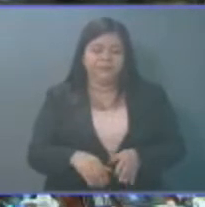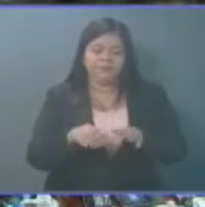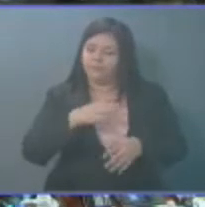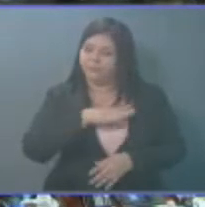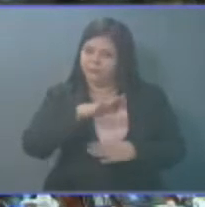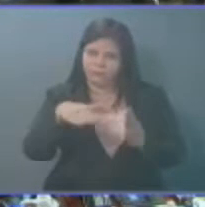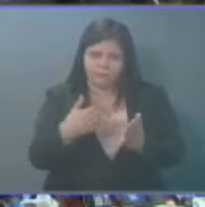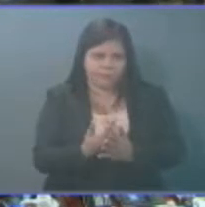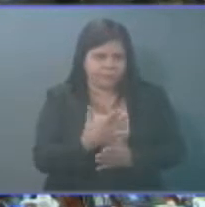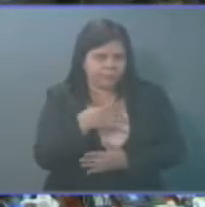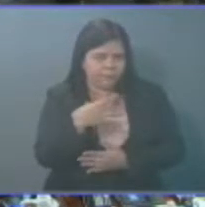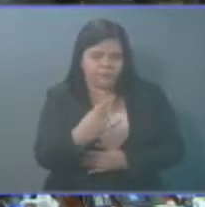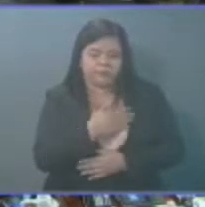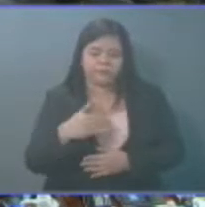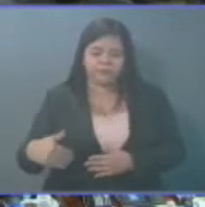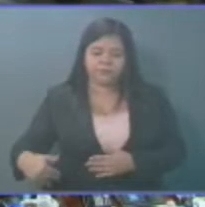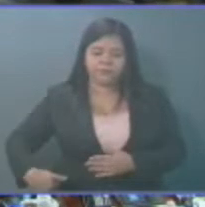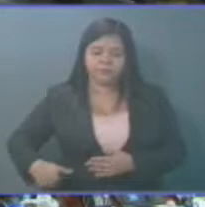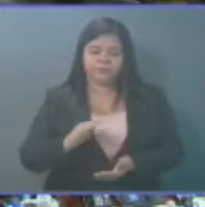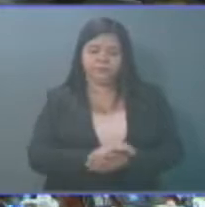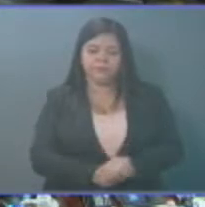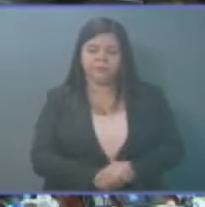Con gusto, señor presidente.